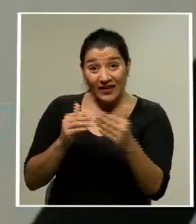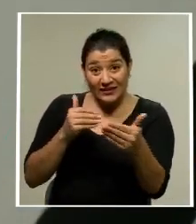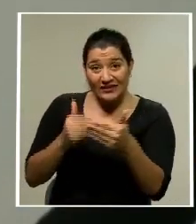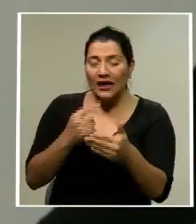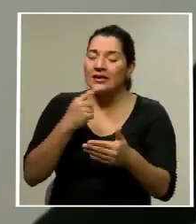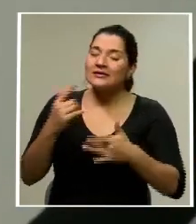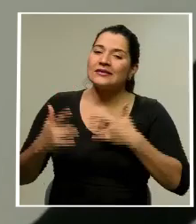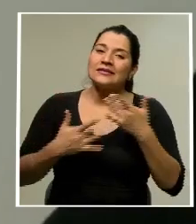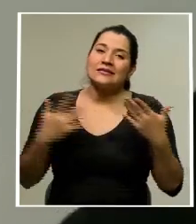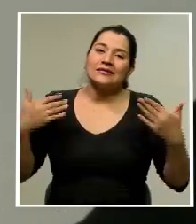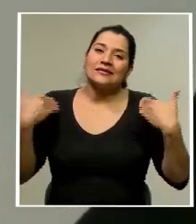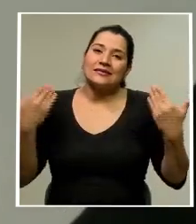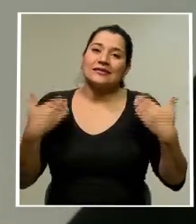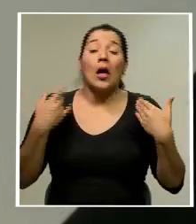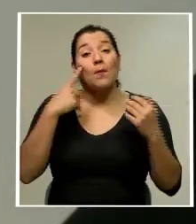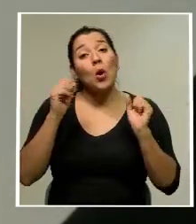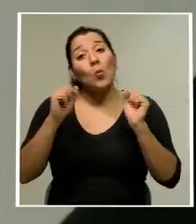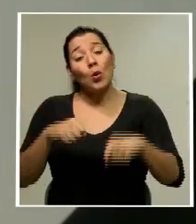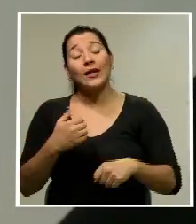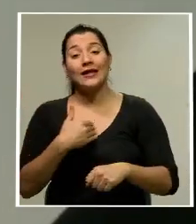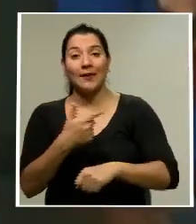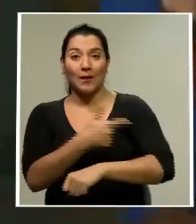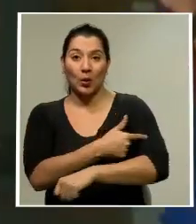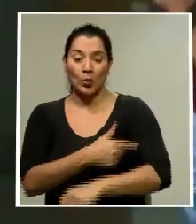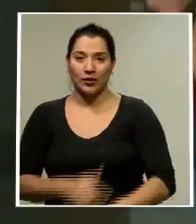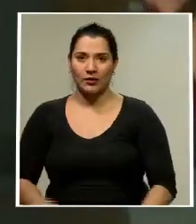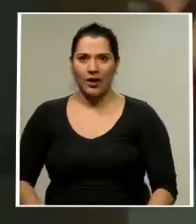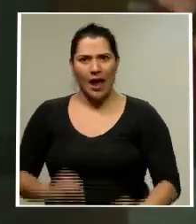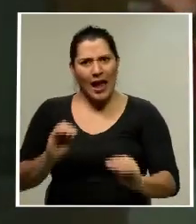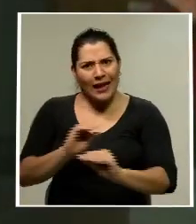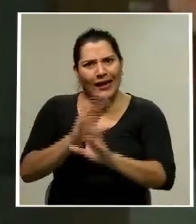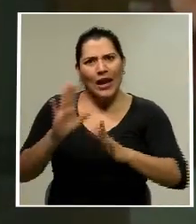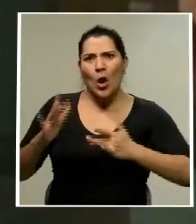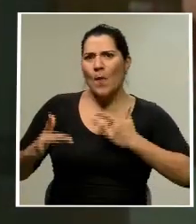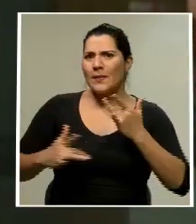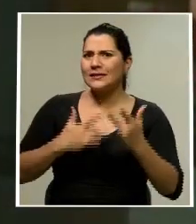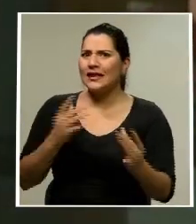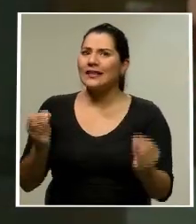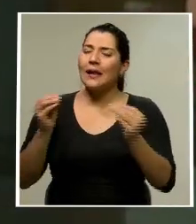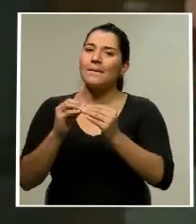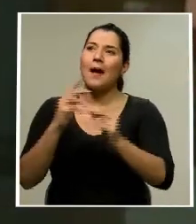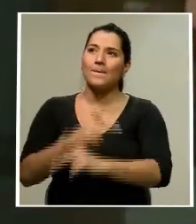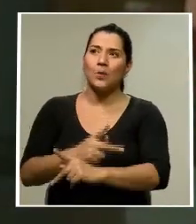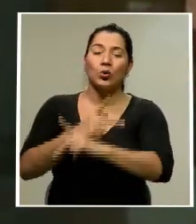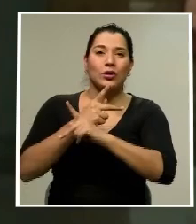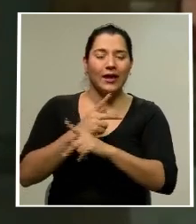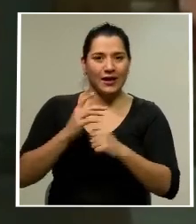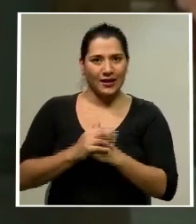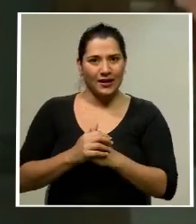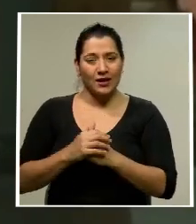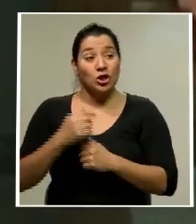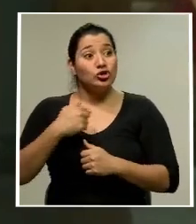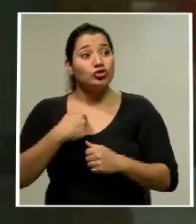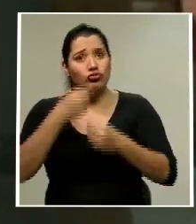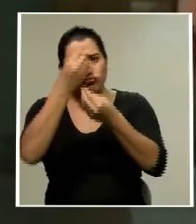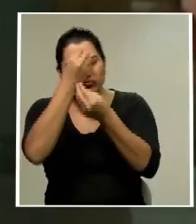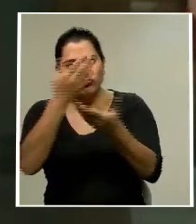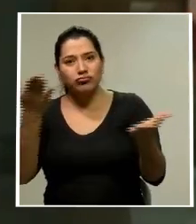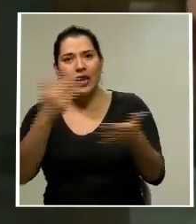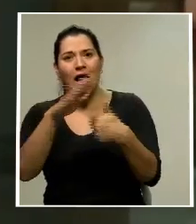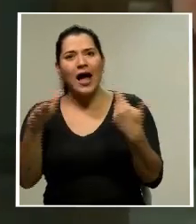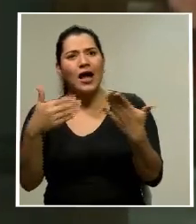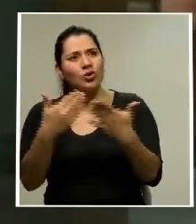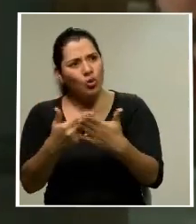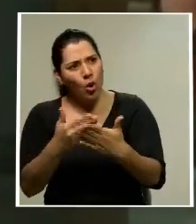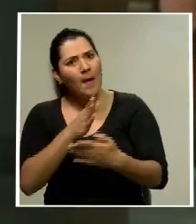su alegría por poder recibir estas vacunas. Claro, me siento más protegida. Yo daría un mensaje a todos que